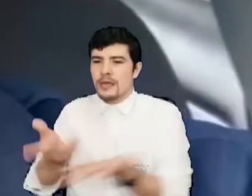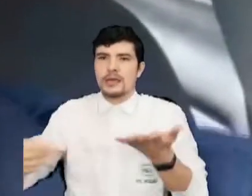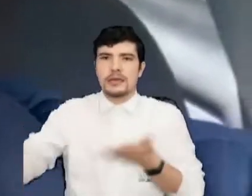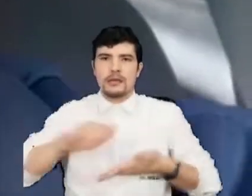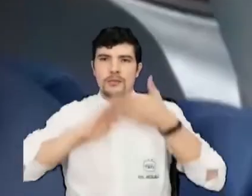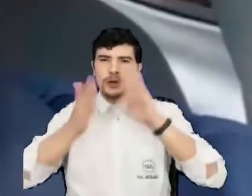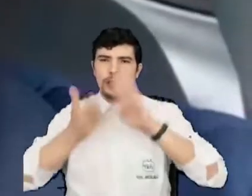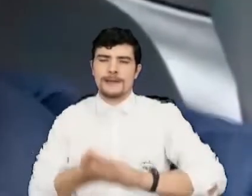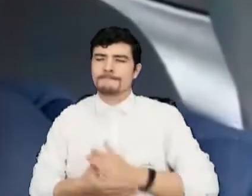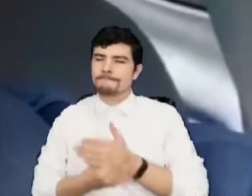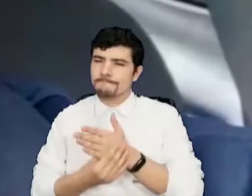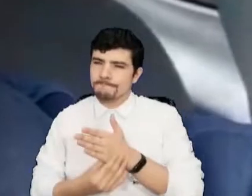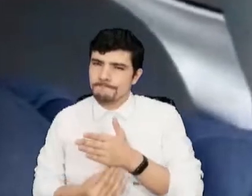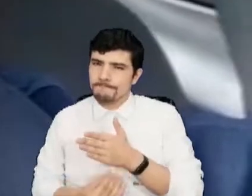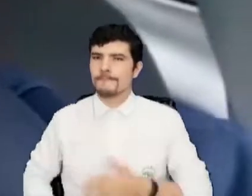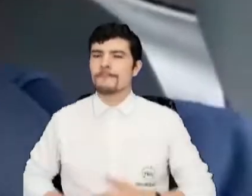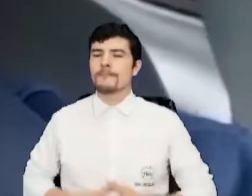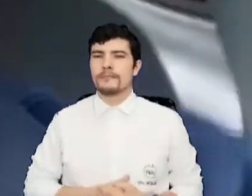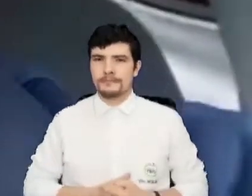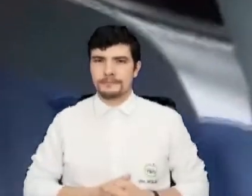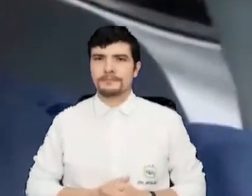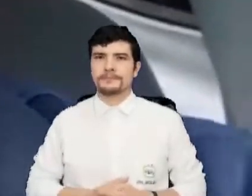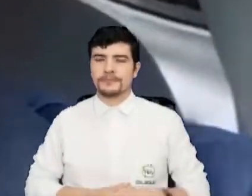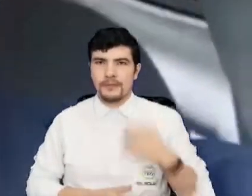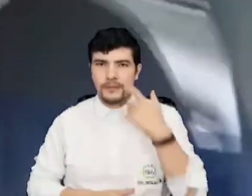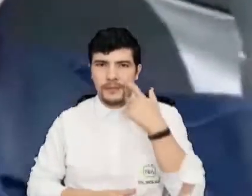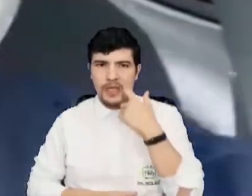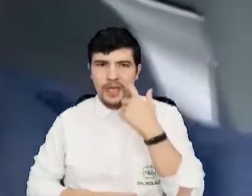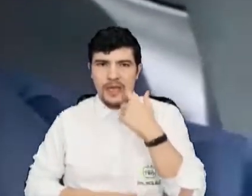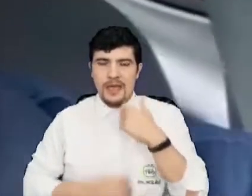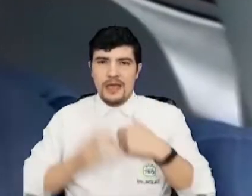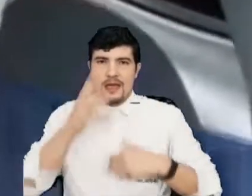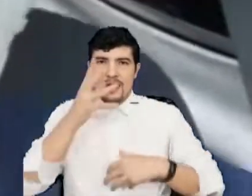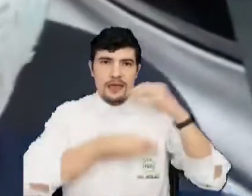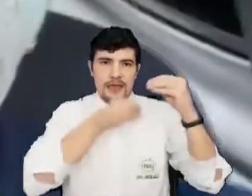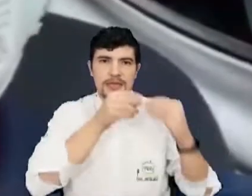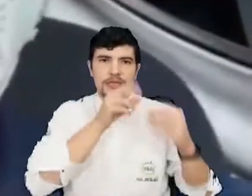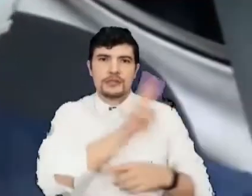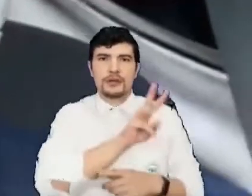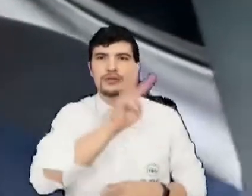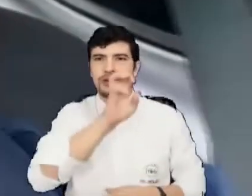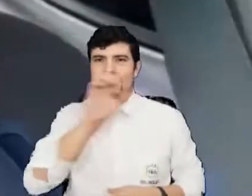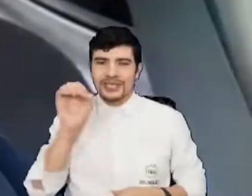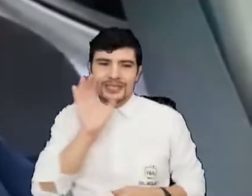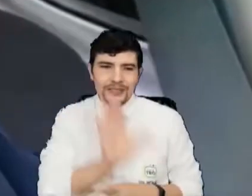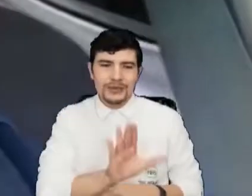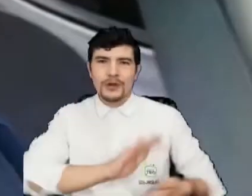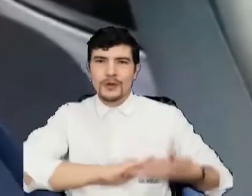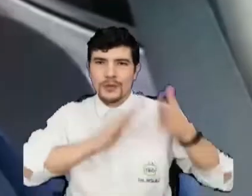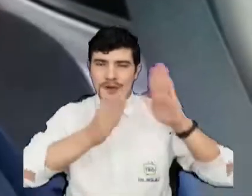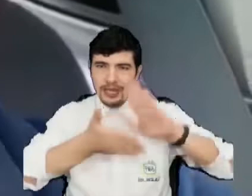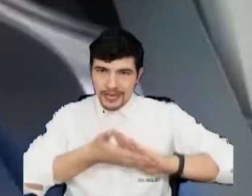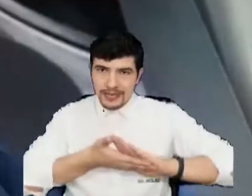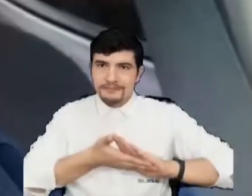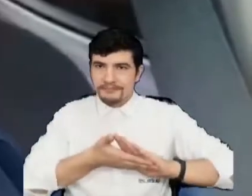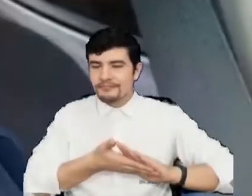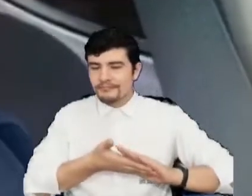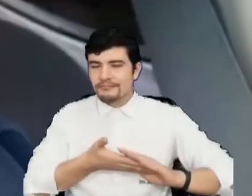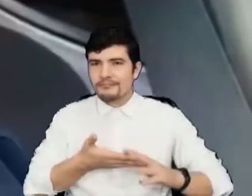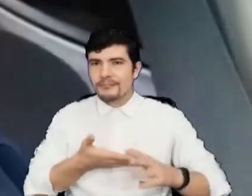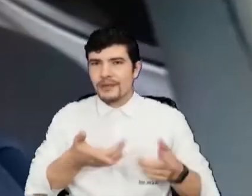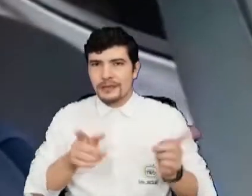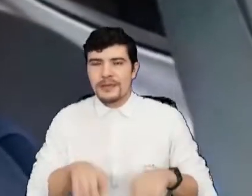de caracterización que ellos nos enviaron, y 280 para la población NAR. Y también de la Gerencia de